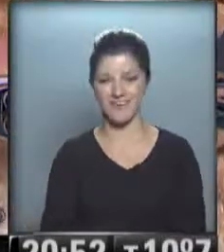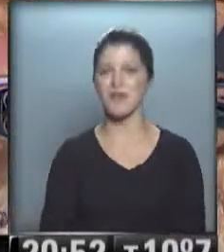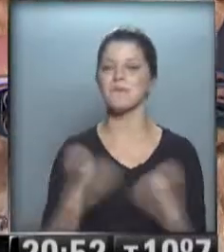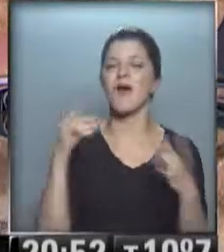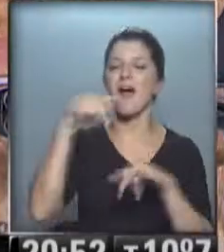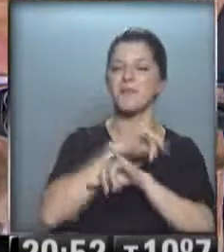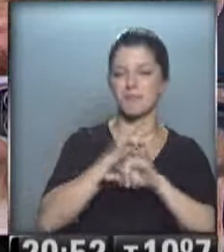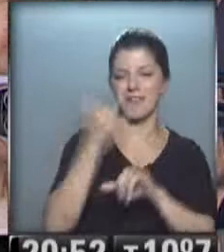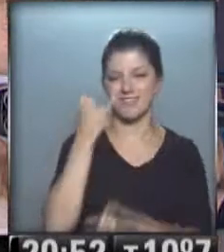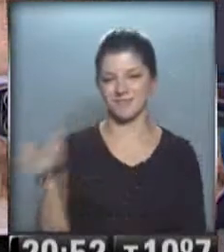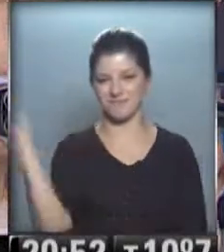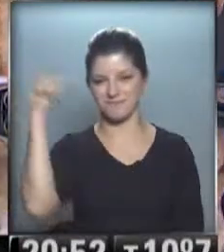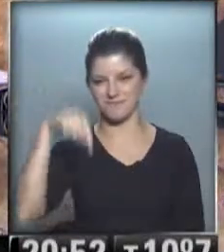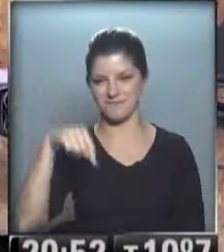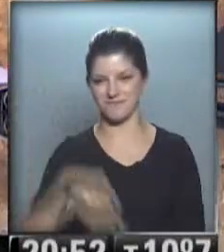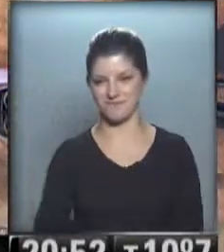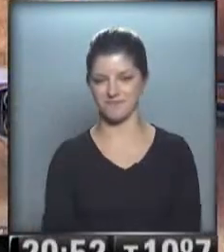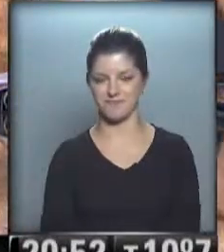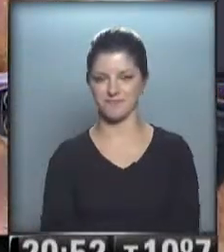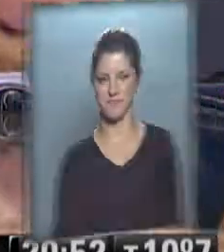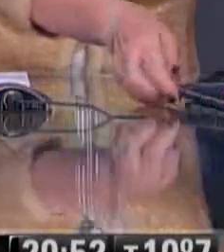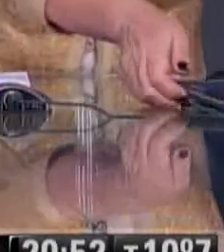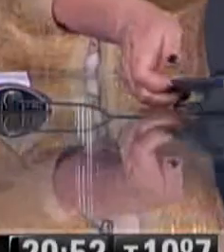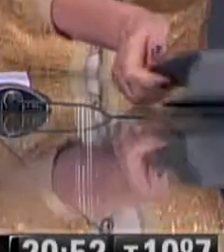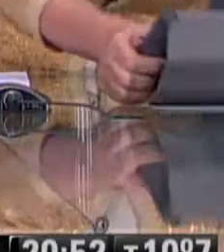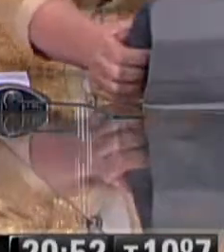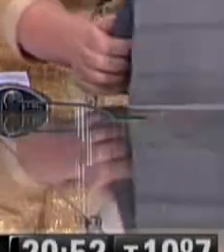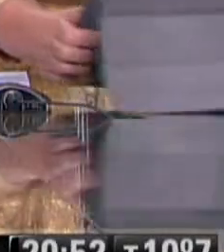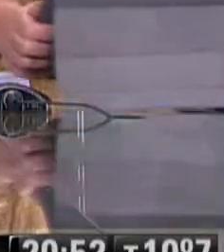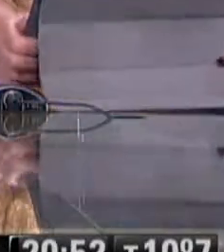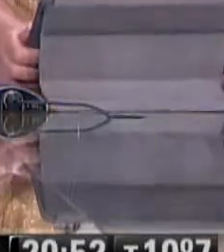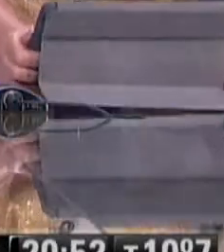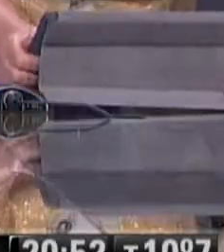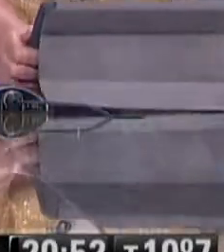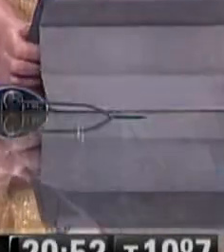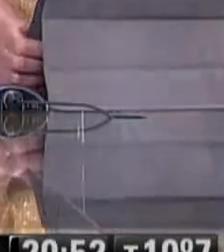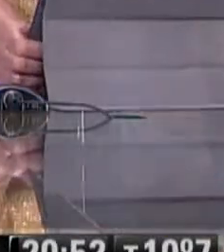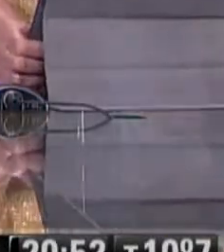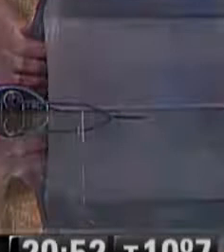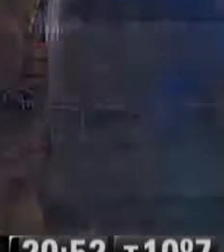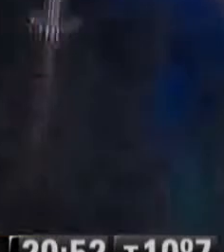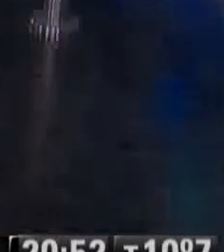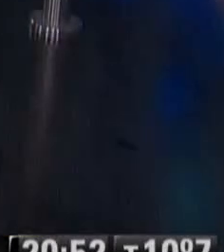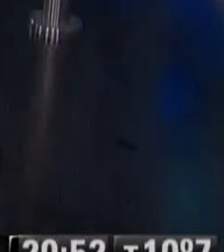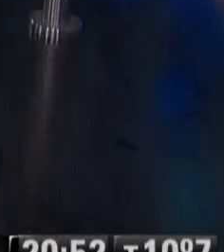una pausa. Ya estamos. Me ganaba la vida con alguna canción.